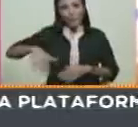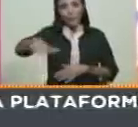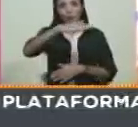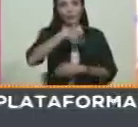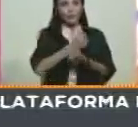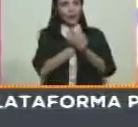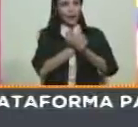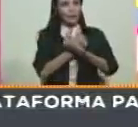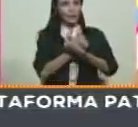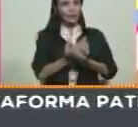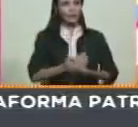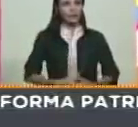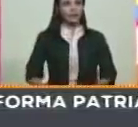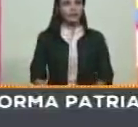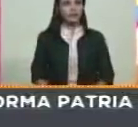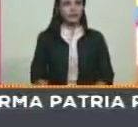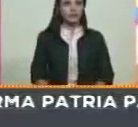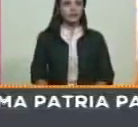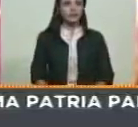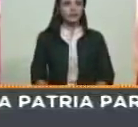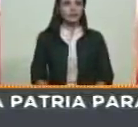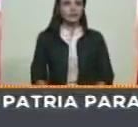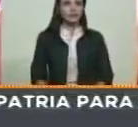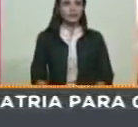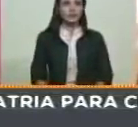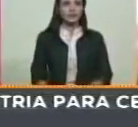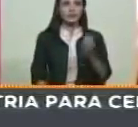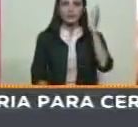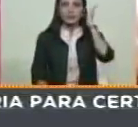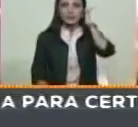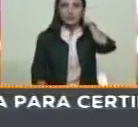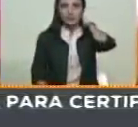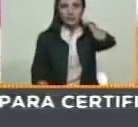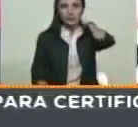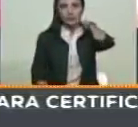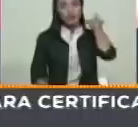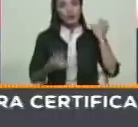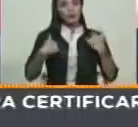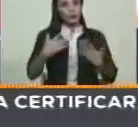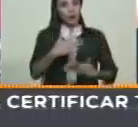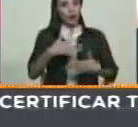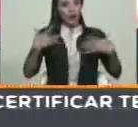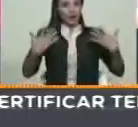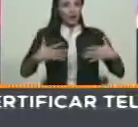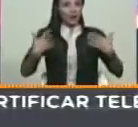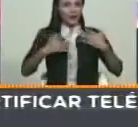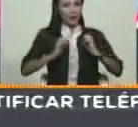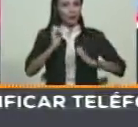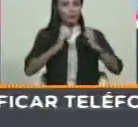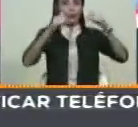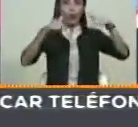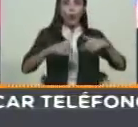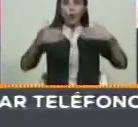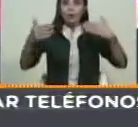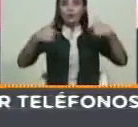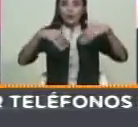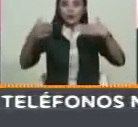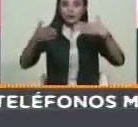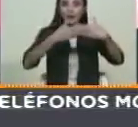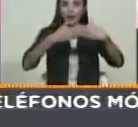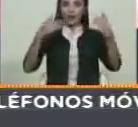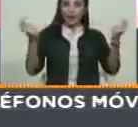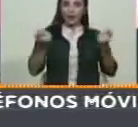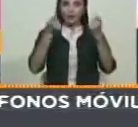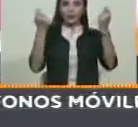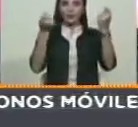amor por eso me siento tan feliz de venir al cierre de campaña el primer cierre de